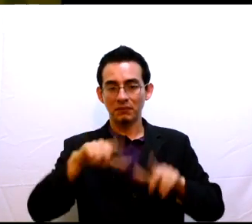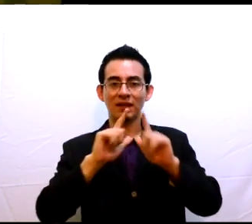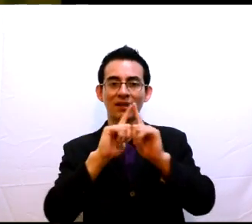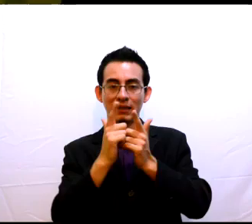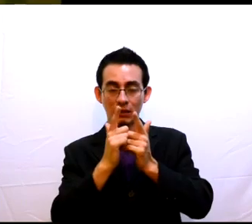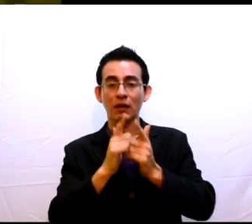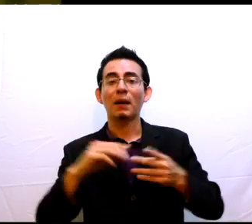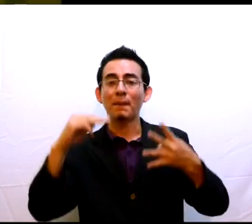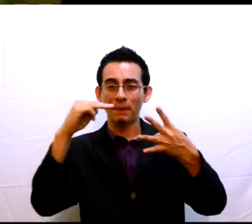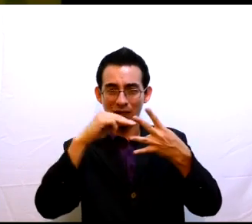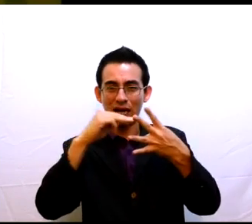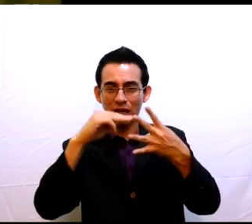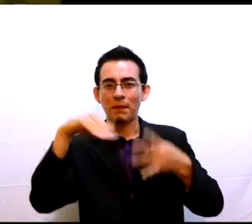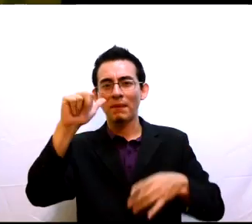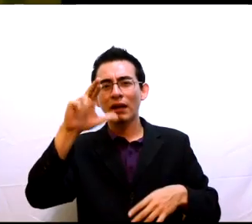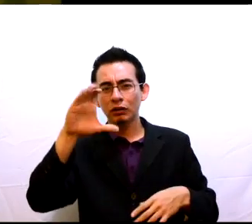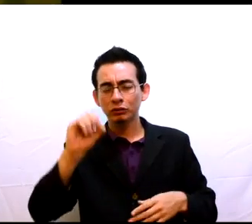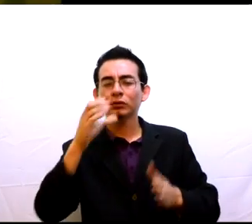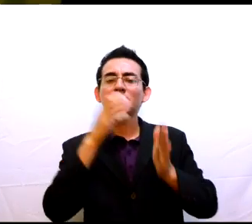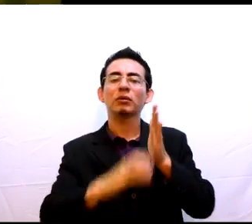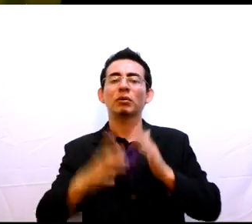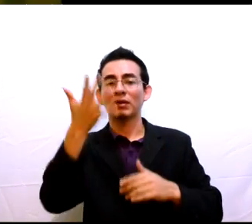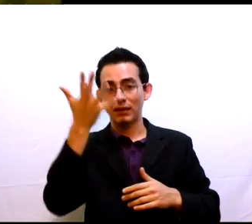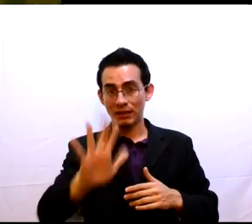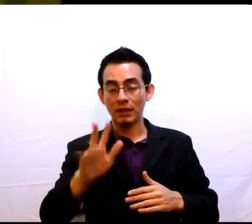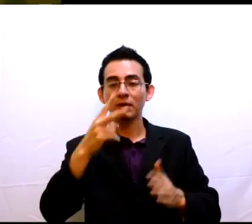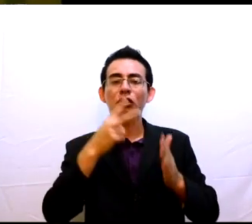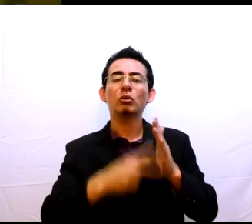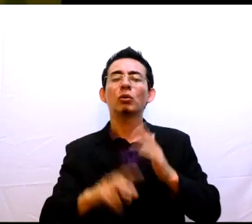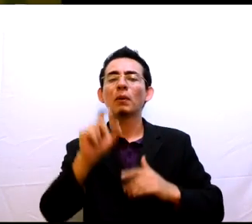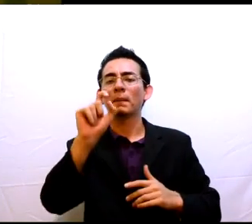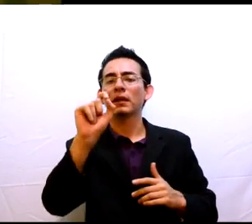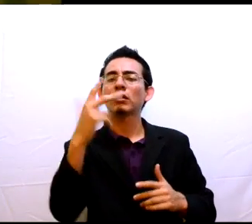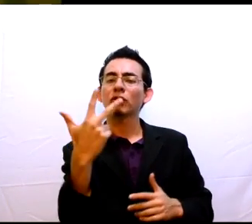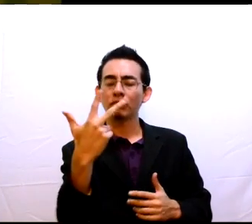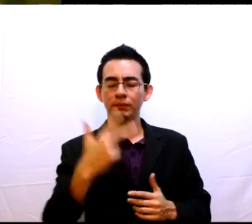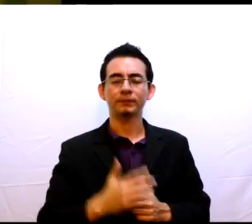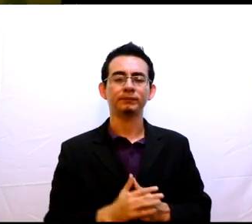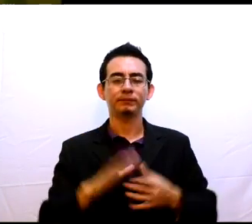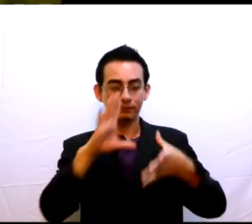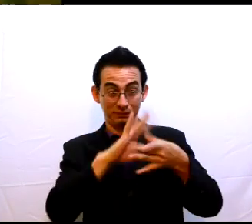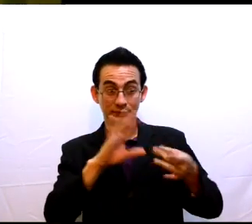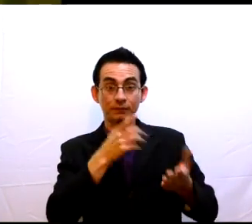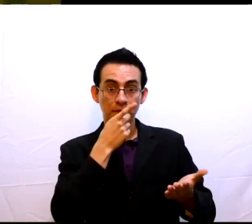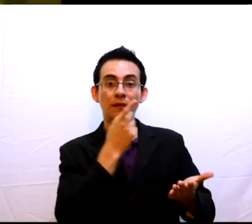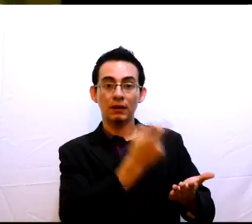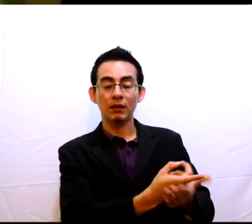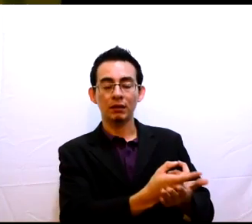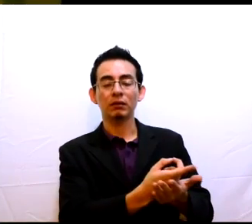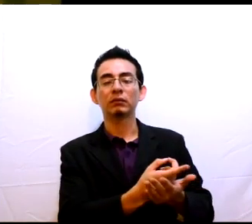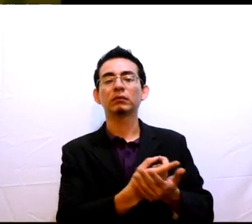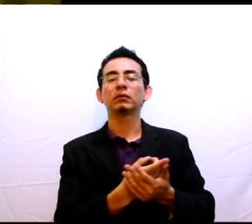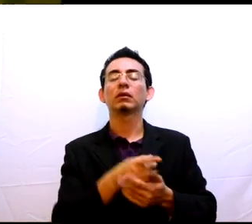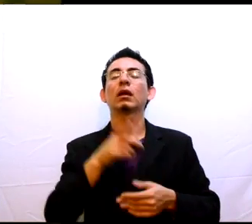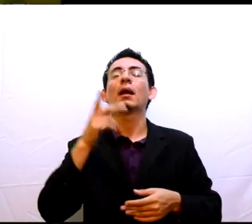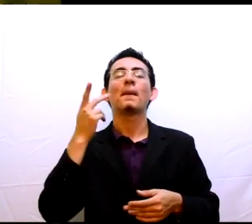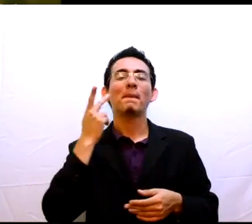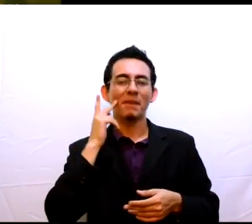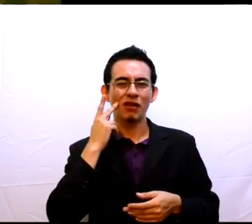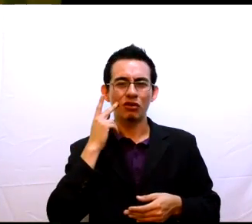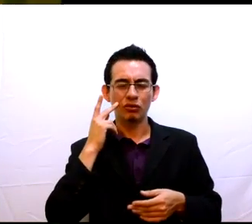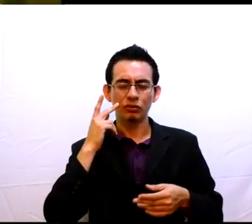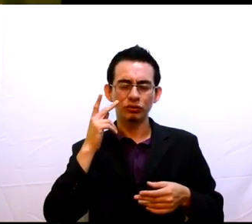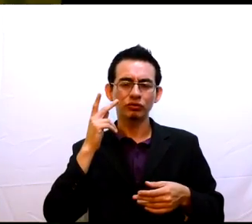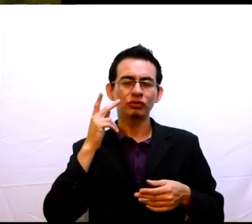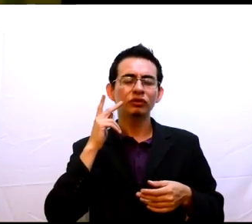10 28 mirad mirad este pasaje marcos 10 28 dice así entonces pedro